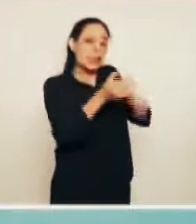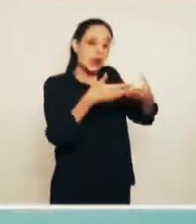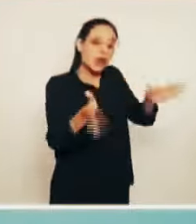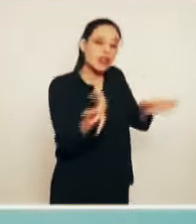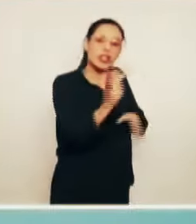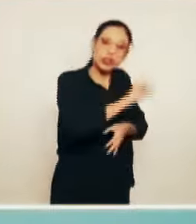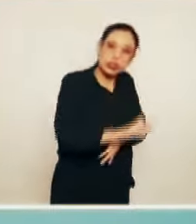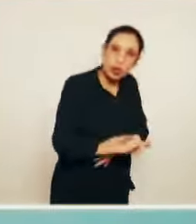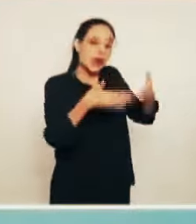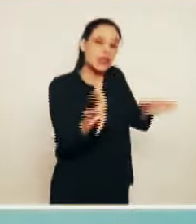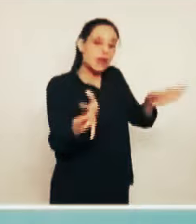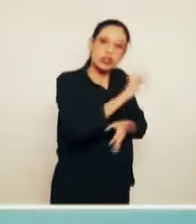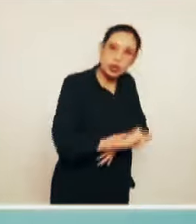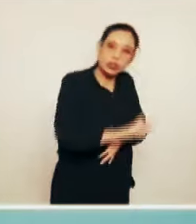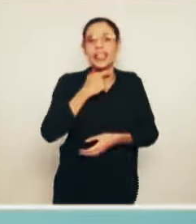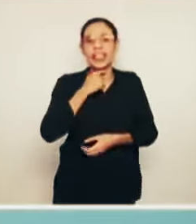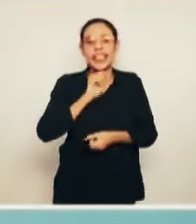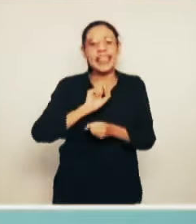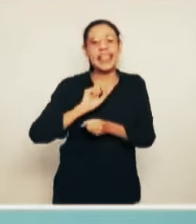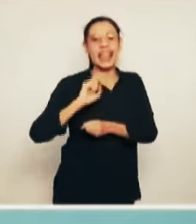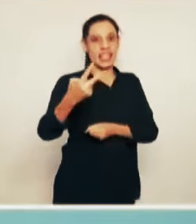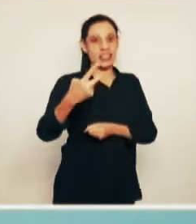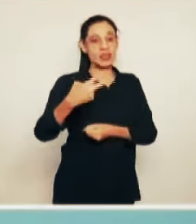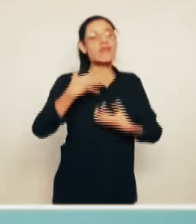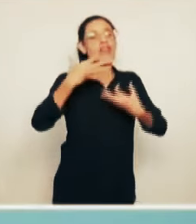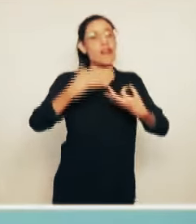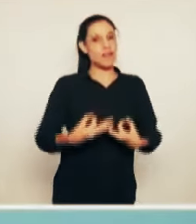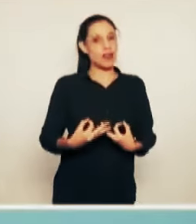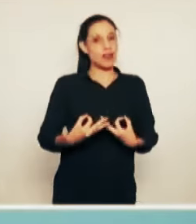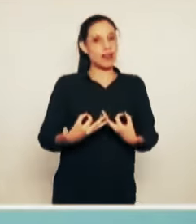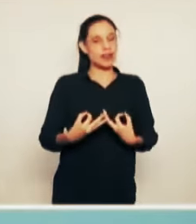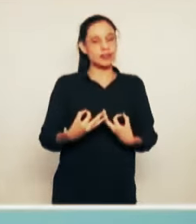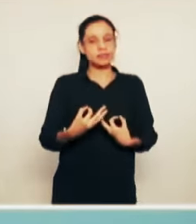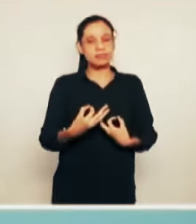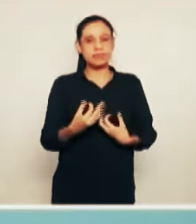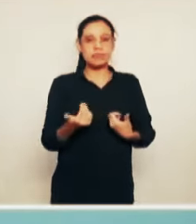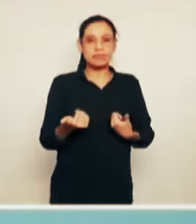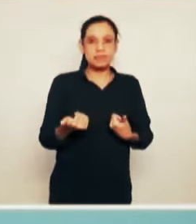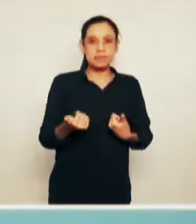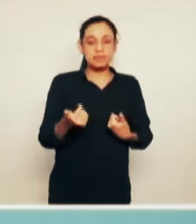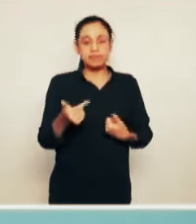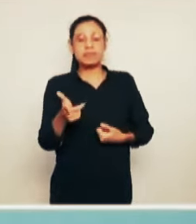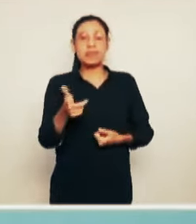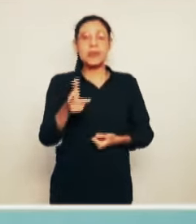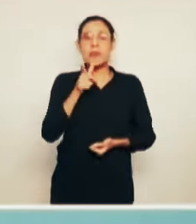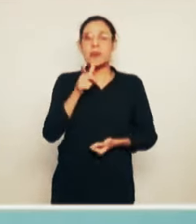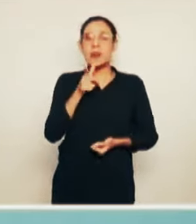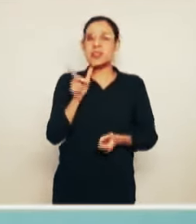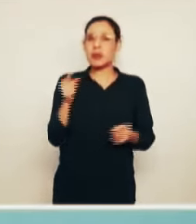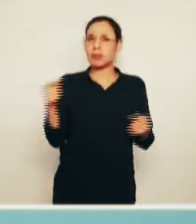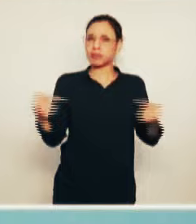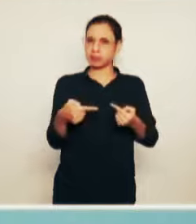Y la segunda cosa que también es buena ahora, aunque parezca un contrasentido, que